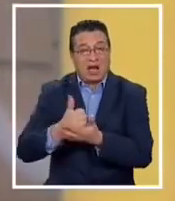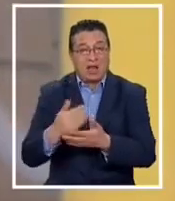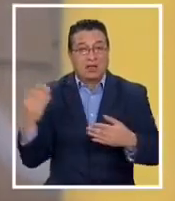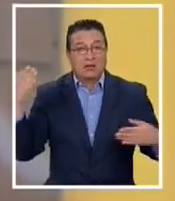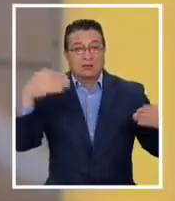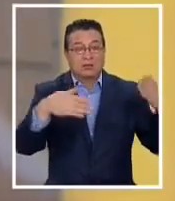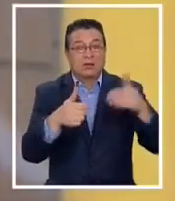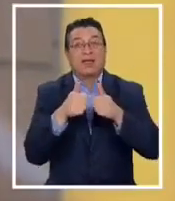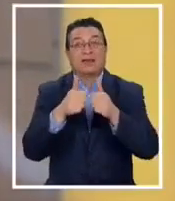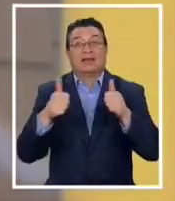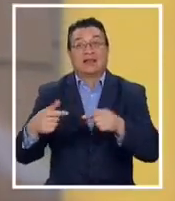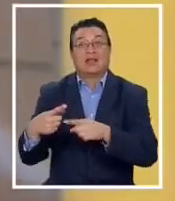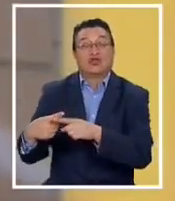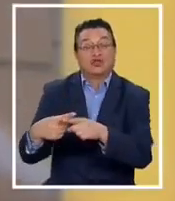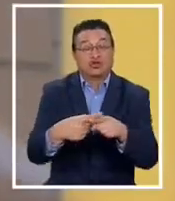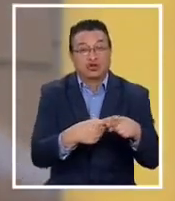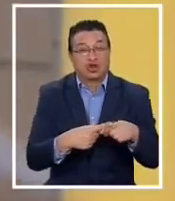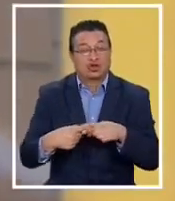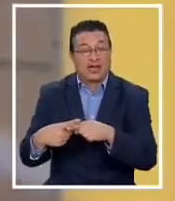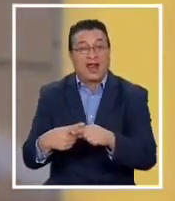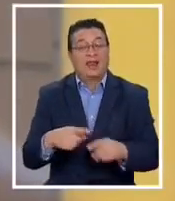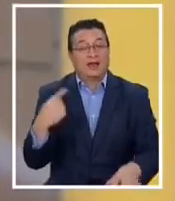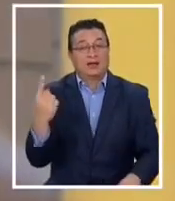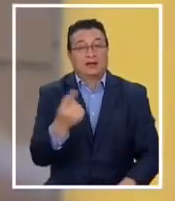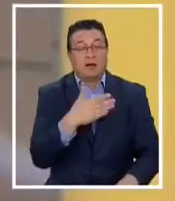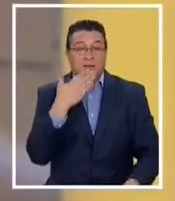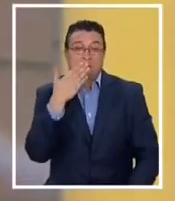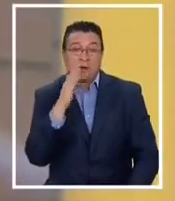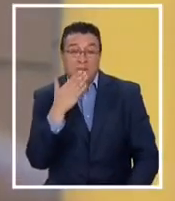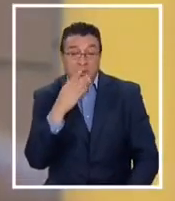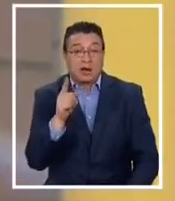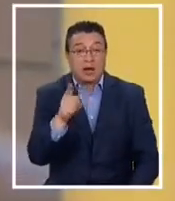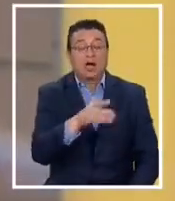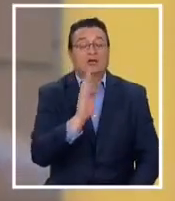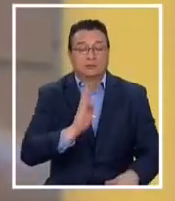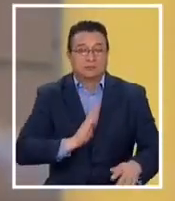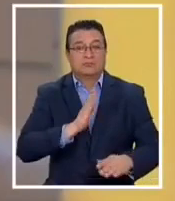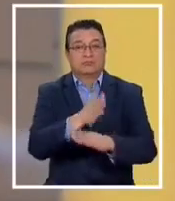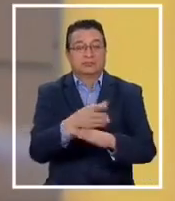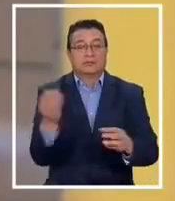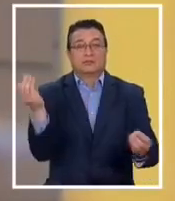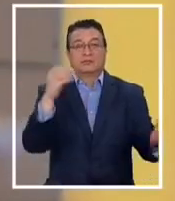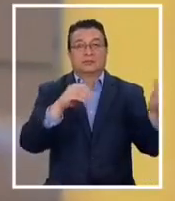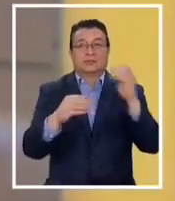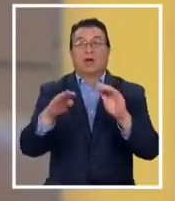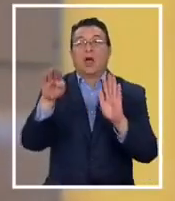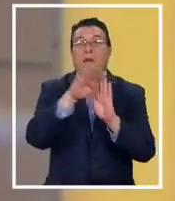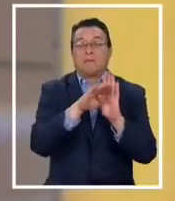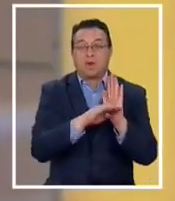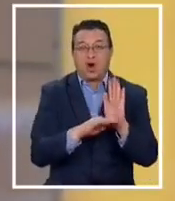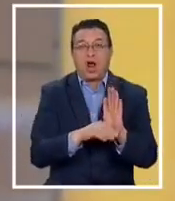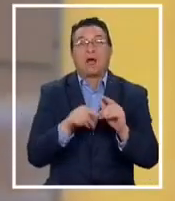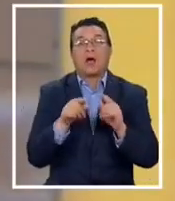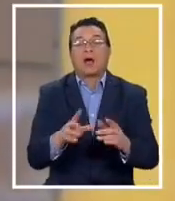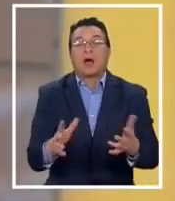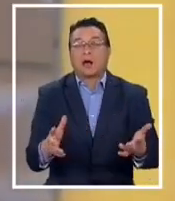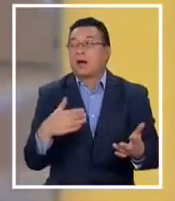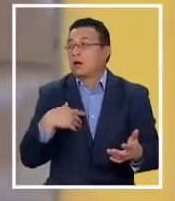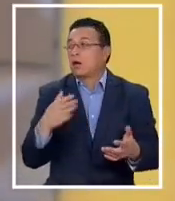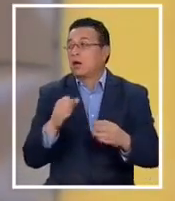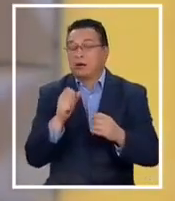dirigentes sociales se juntaron especialistas y fueron armando un programa que yo me acuerdo porque luego